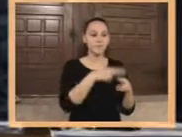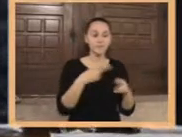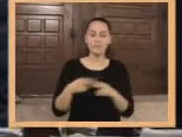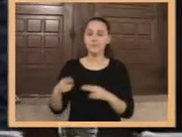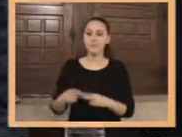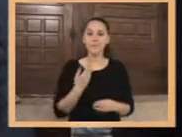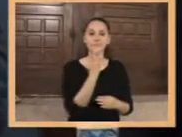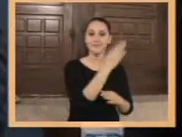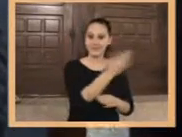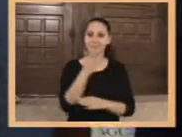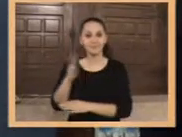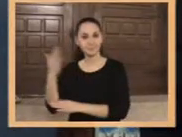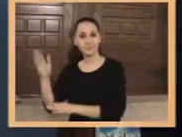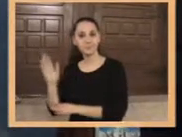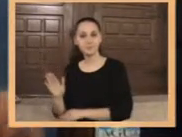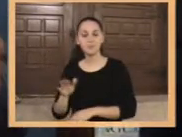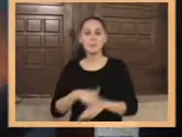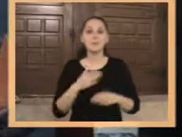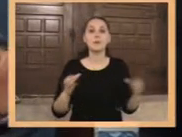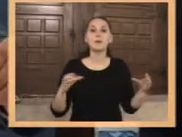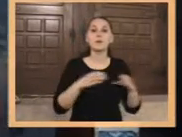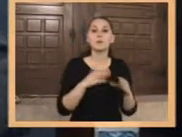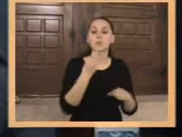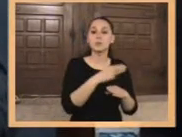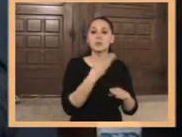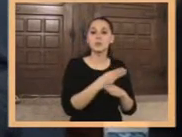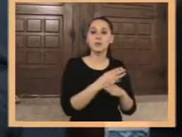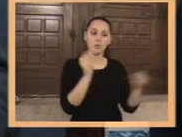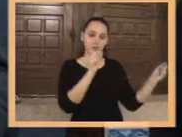en la Junta de Portavoces la moción íntegra.